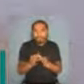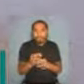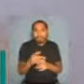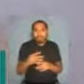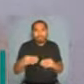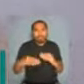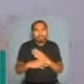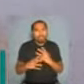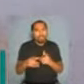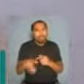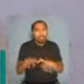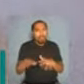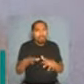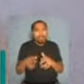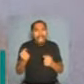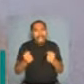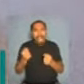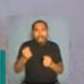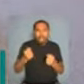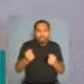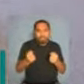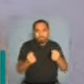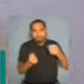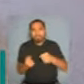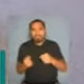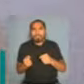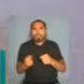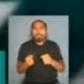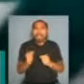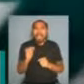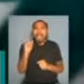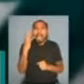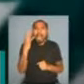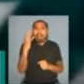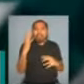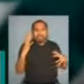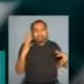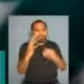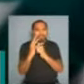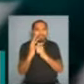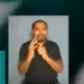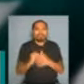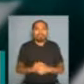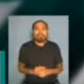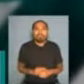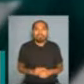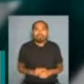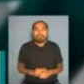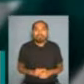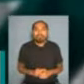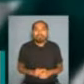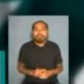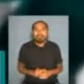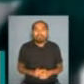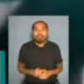establecer, pierde el dominio de mismo e impacta en un árbol, alcanzando el punto de inmovilidad final sobre la banquina